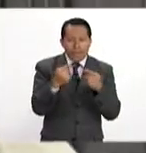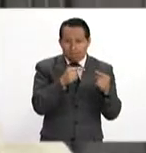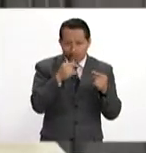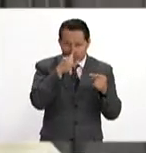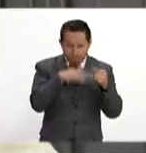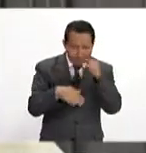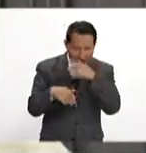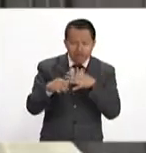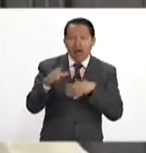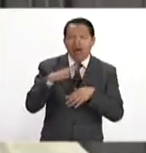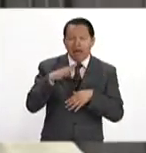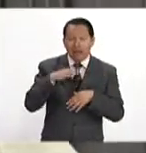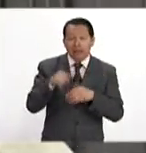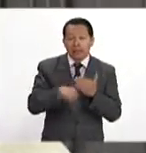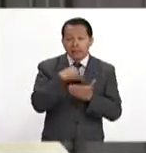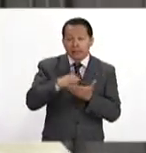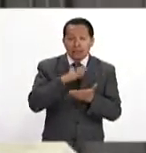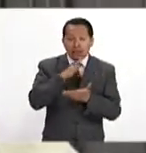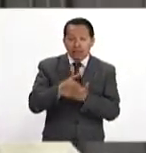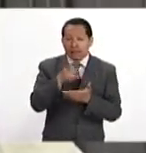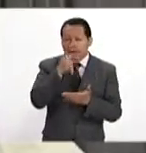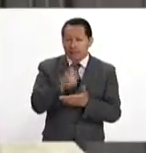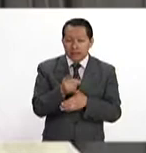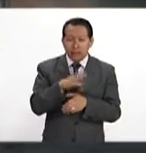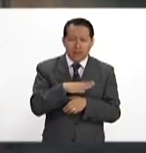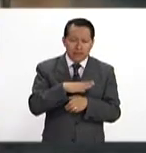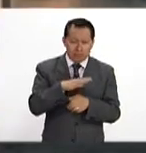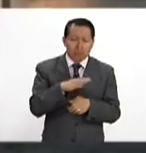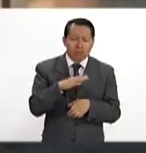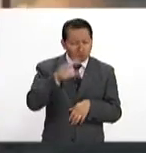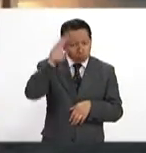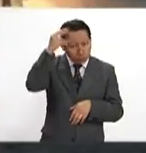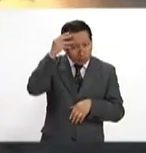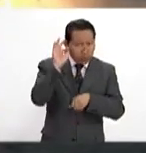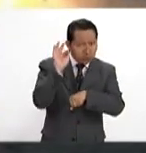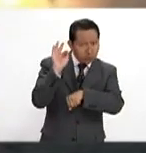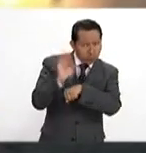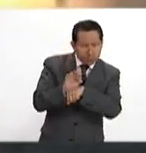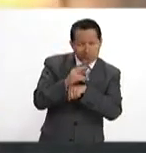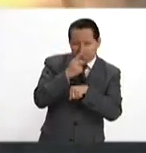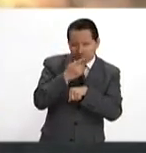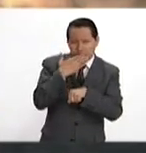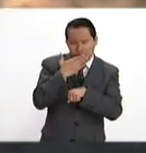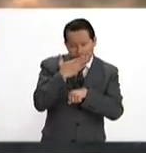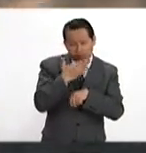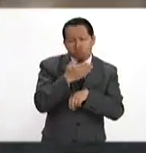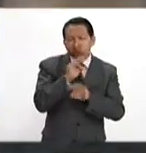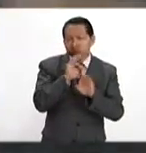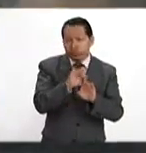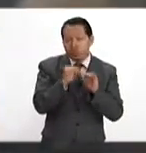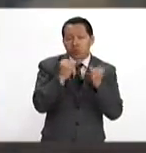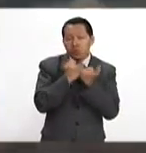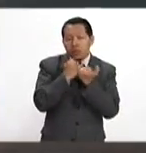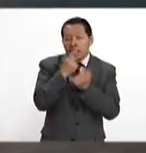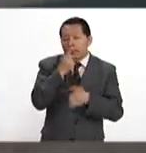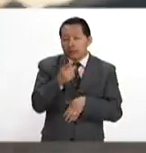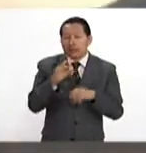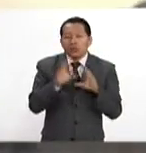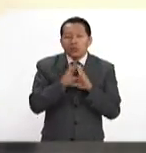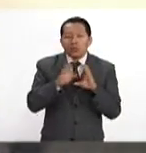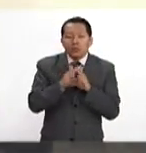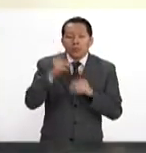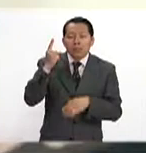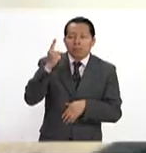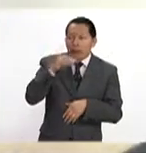volaba hacia la isla de Guam, Tillerson defendió los comentarios del presidente Donald Trump hacia Corea del Norte y afirmó que el mandatario había enviado